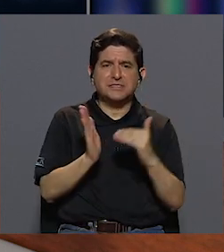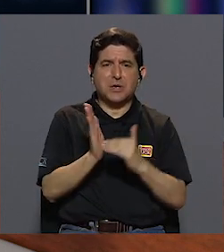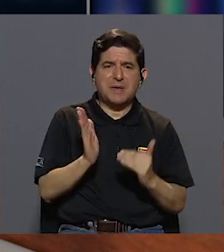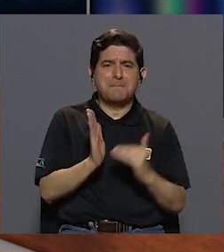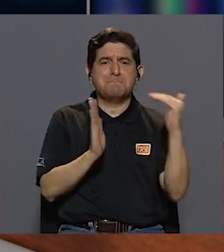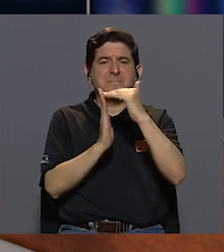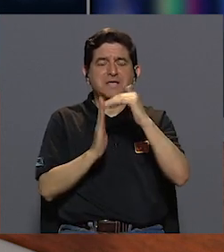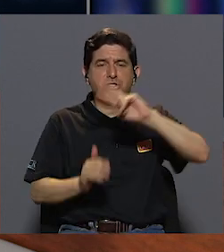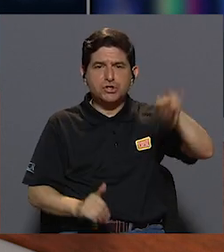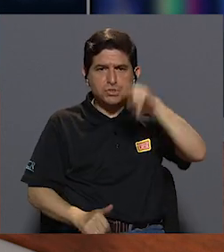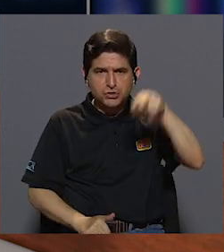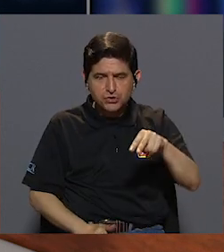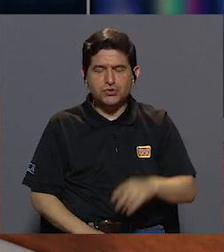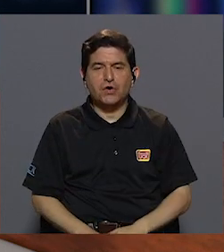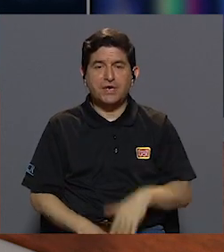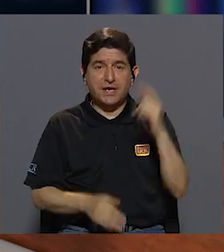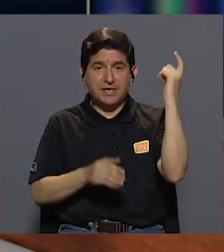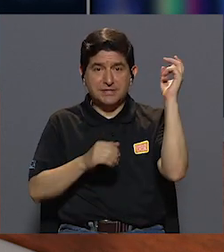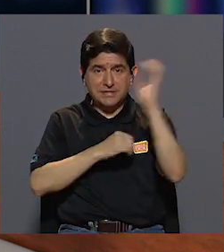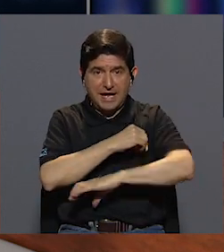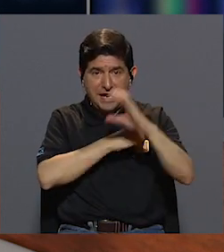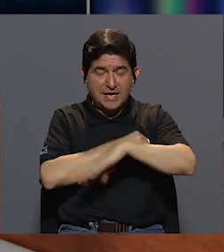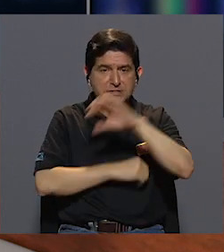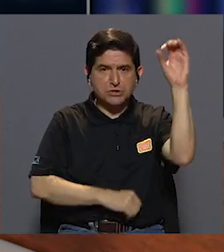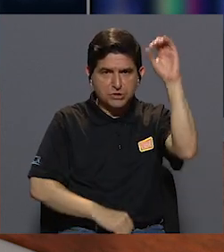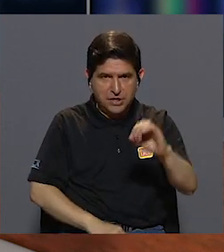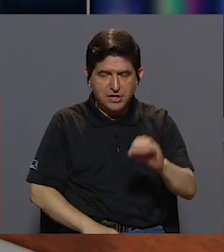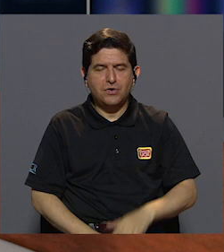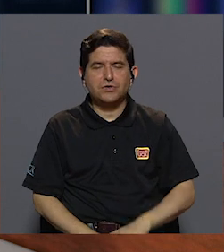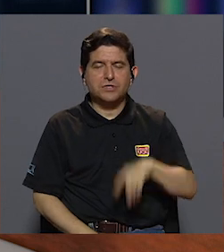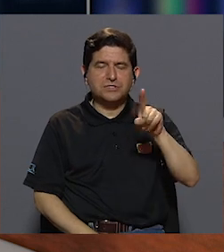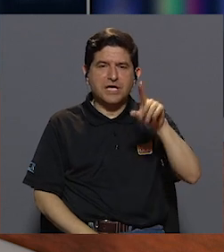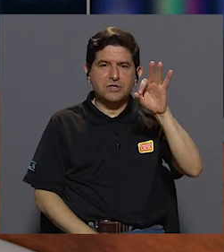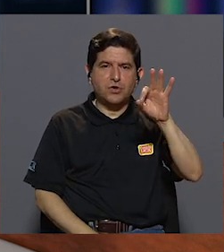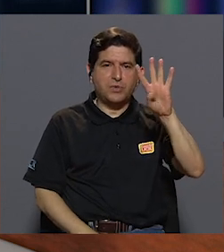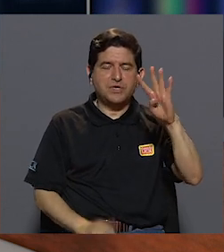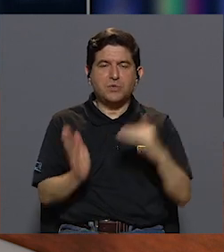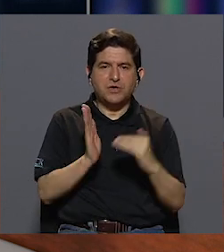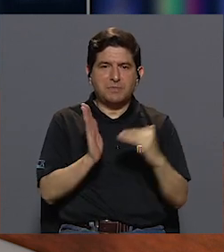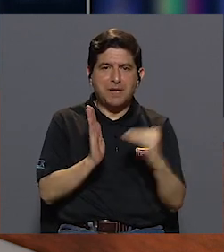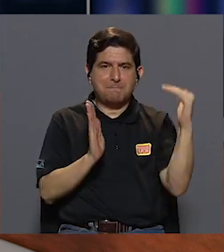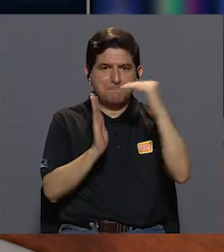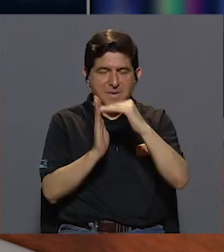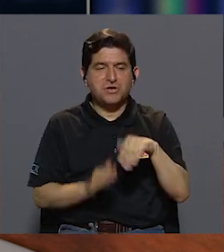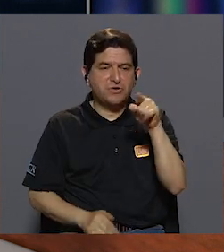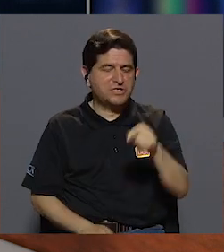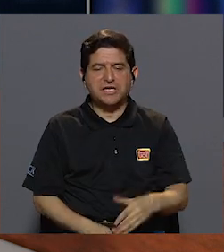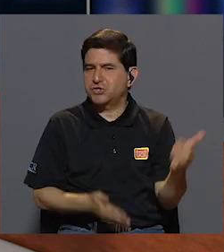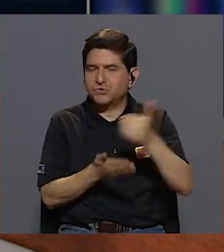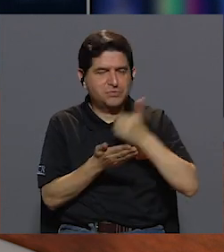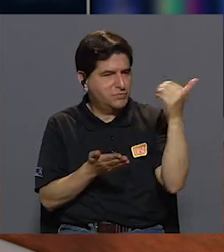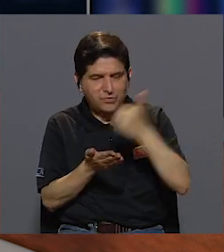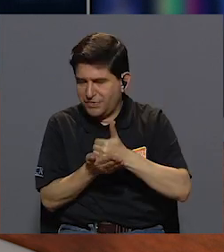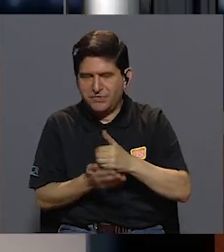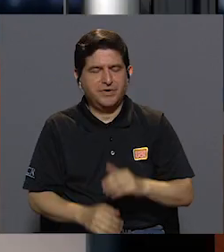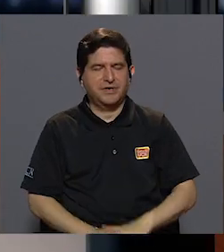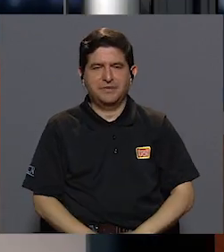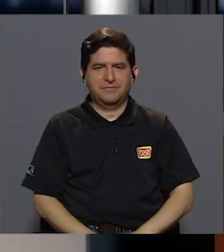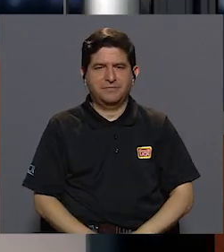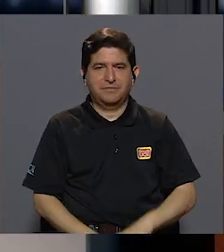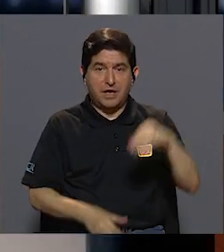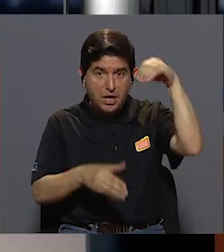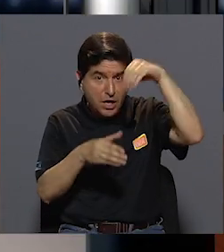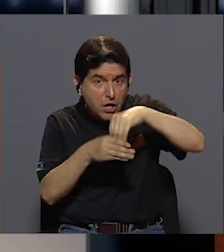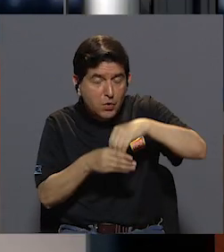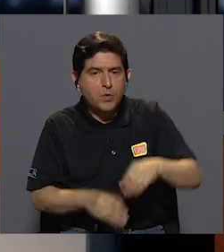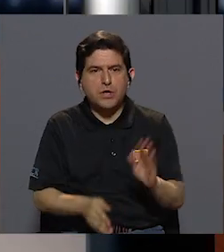mil millones de colones en sanciones e intereses, de los 194 mil millones que Hacienda dejó de recaudar.